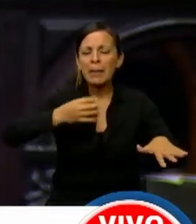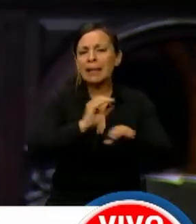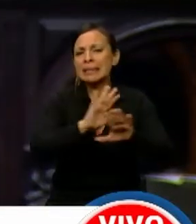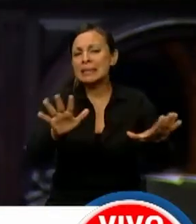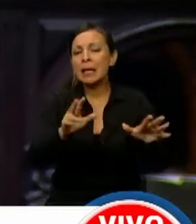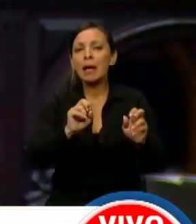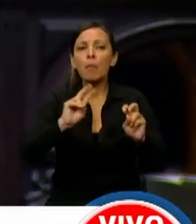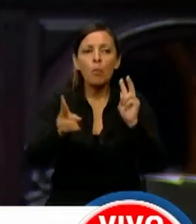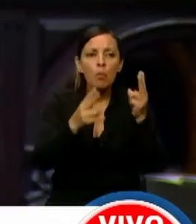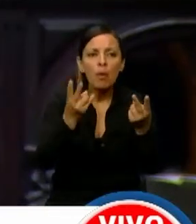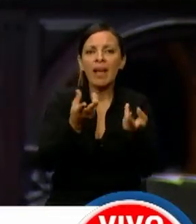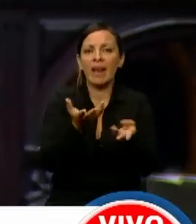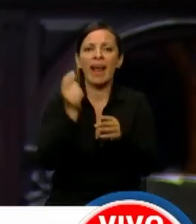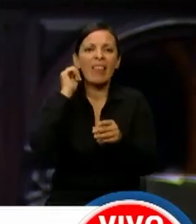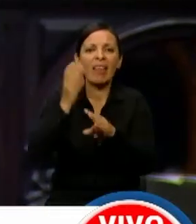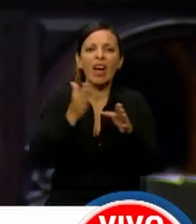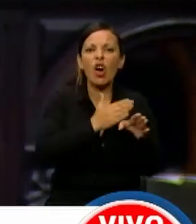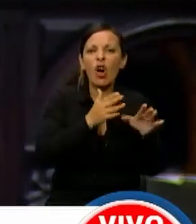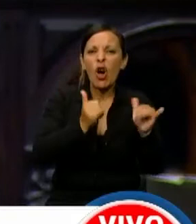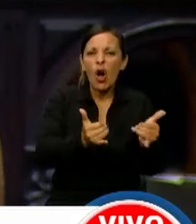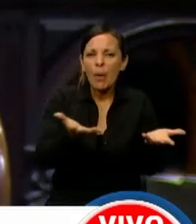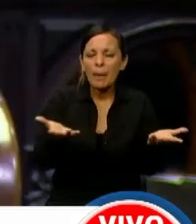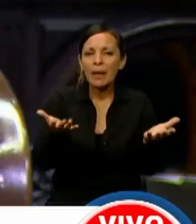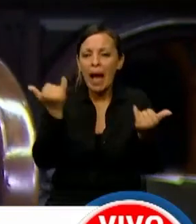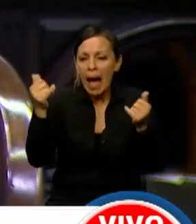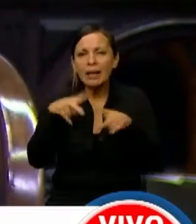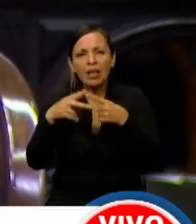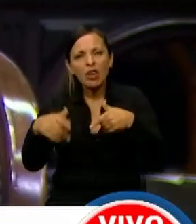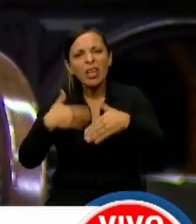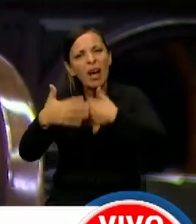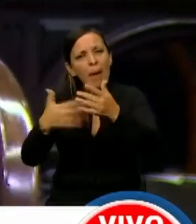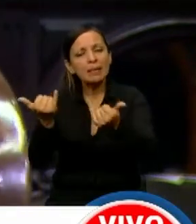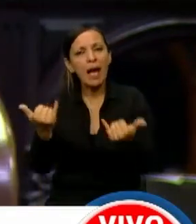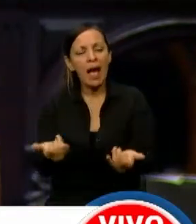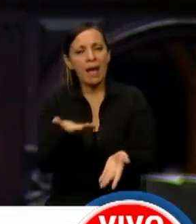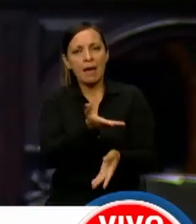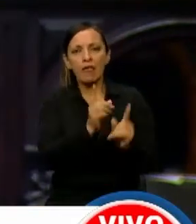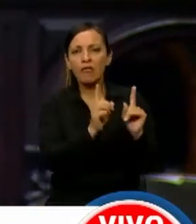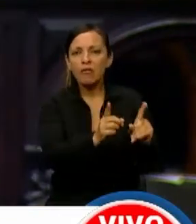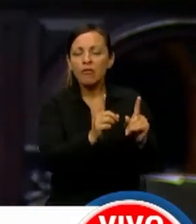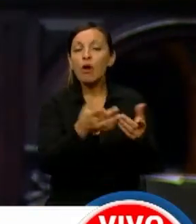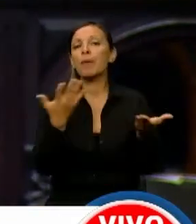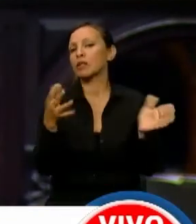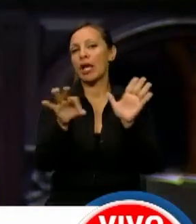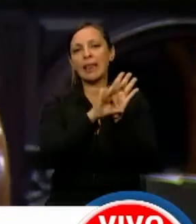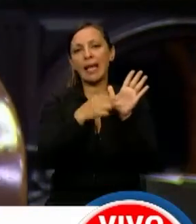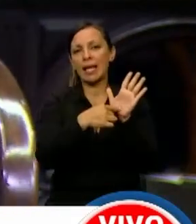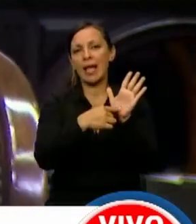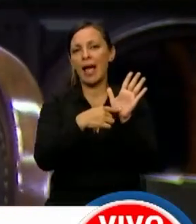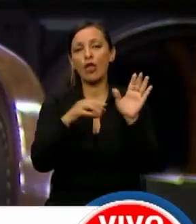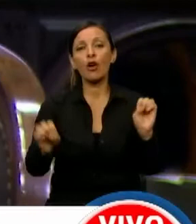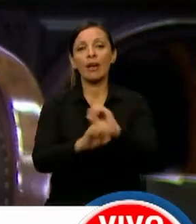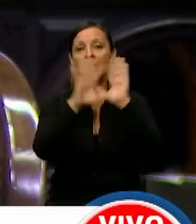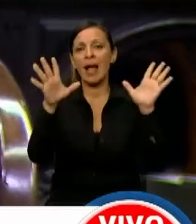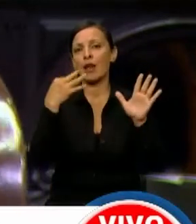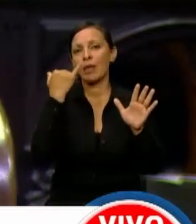peor o que mueran antes que nosotros con todos los avances que hay en la medicina. Por eso el etiquetado